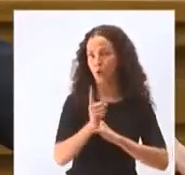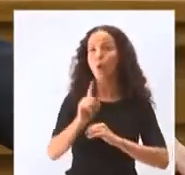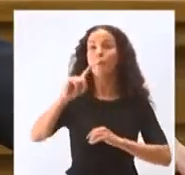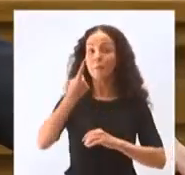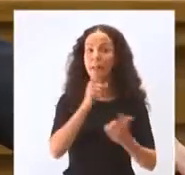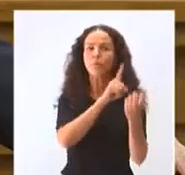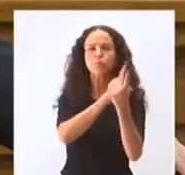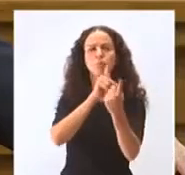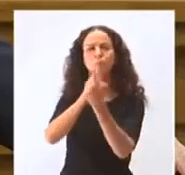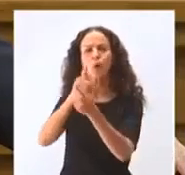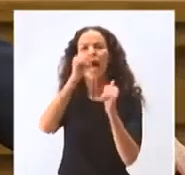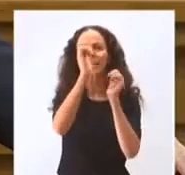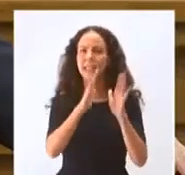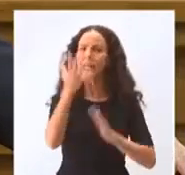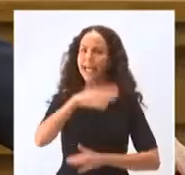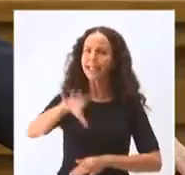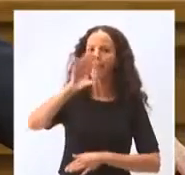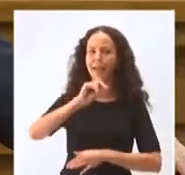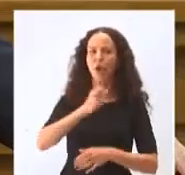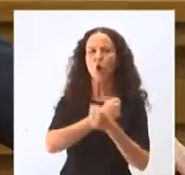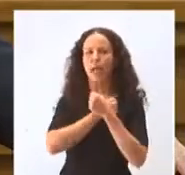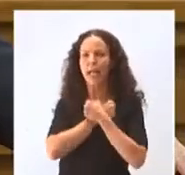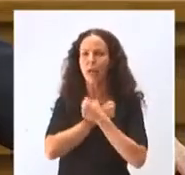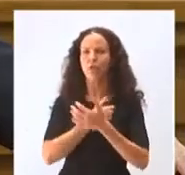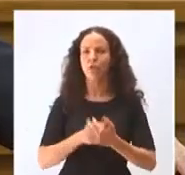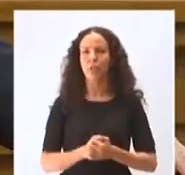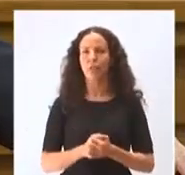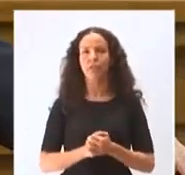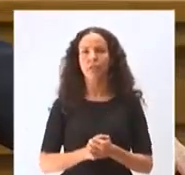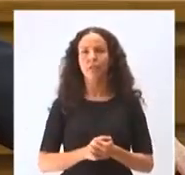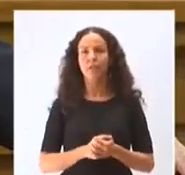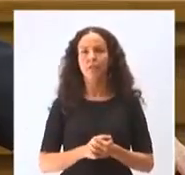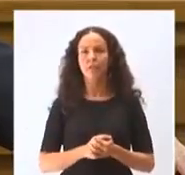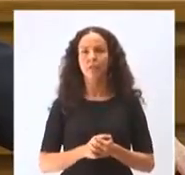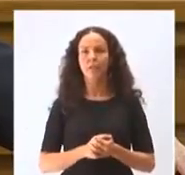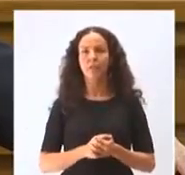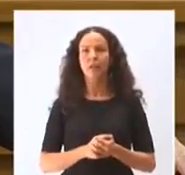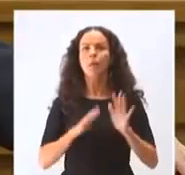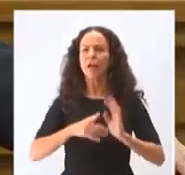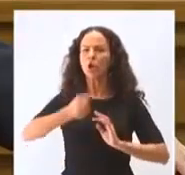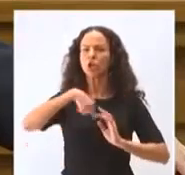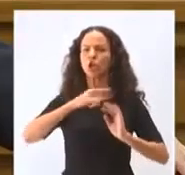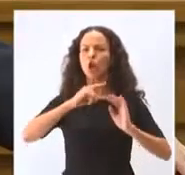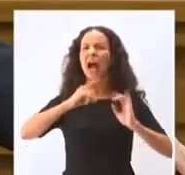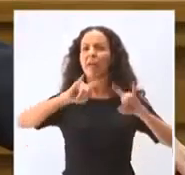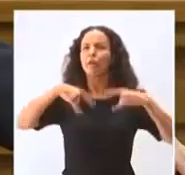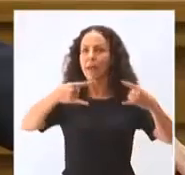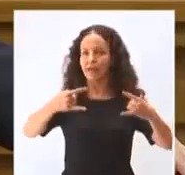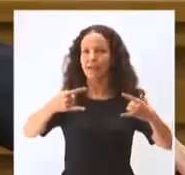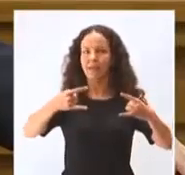y entenderlos y quererlos pero bueno vamos a llegar a doblarlos barberà